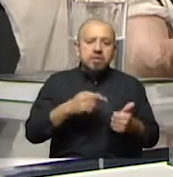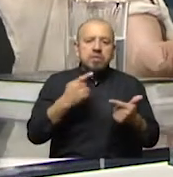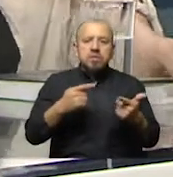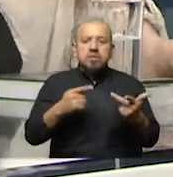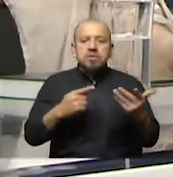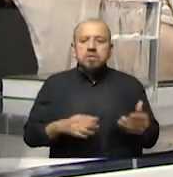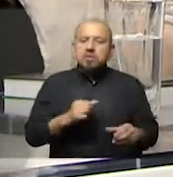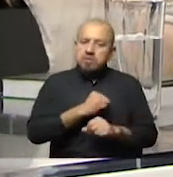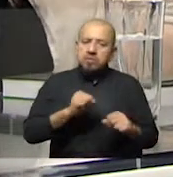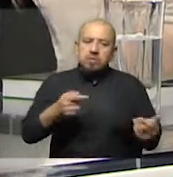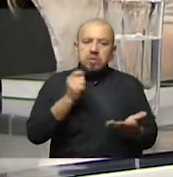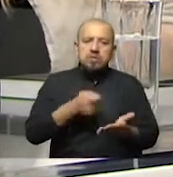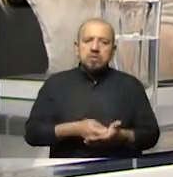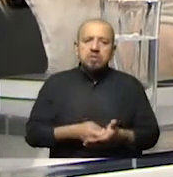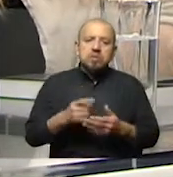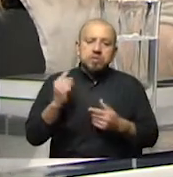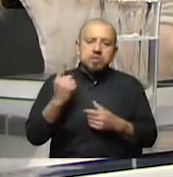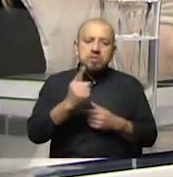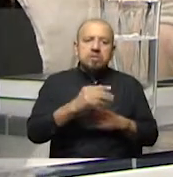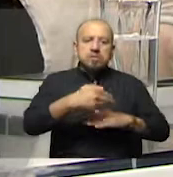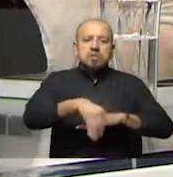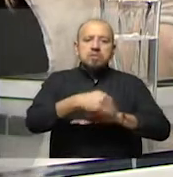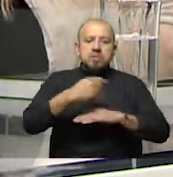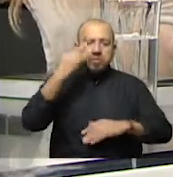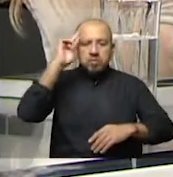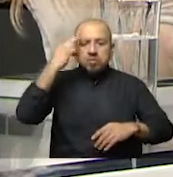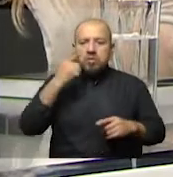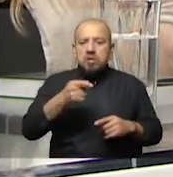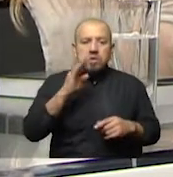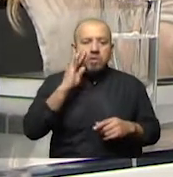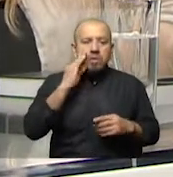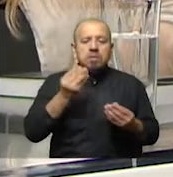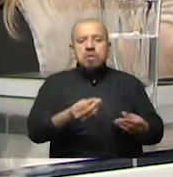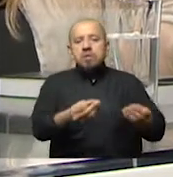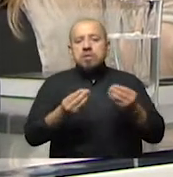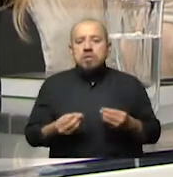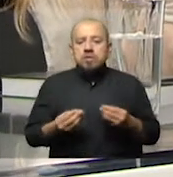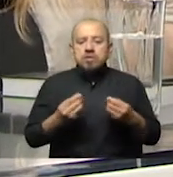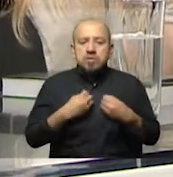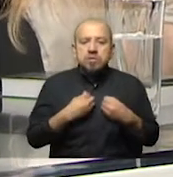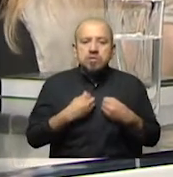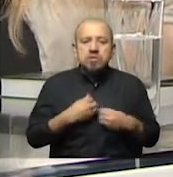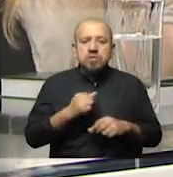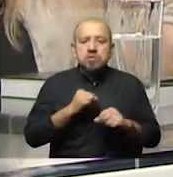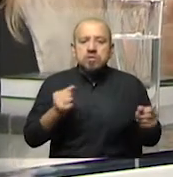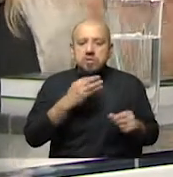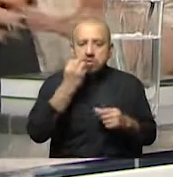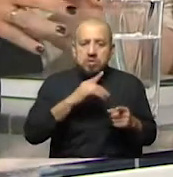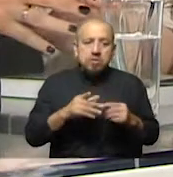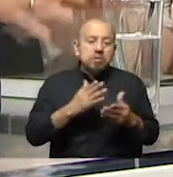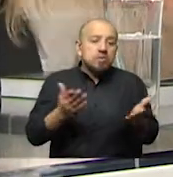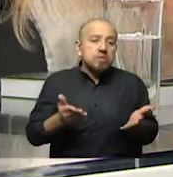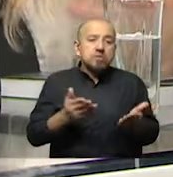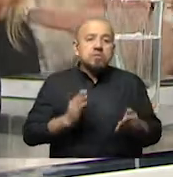lo podía pagar iba a la herboristería cuando estaba la calle Uruguay tu madre me lo daba igual y yo me curé me pude mejorar porque no tenía acceso